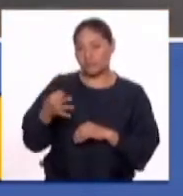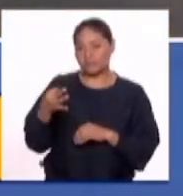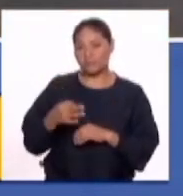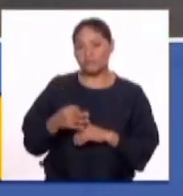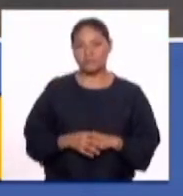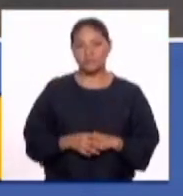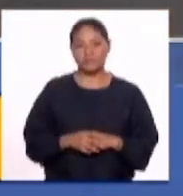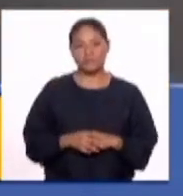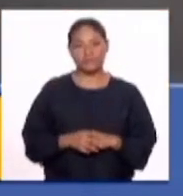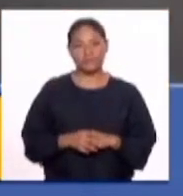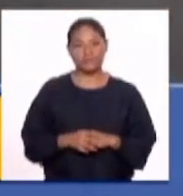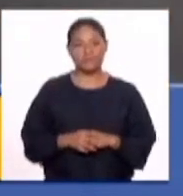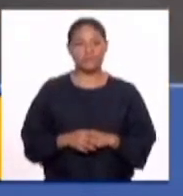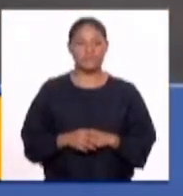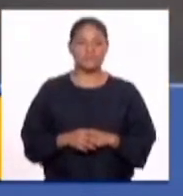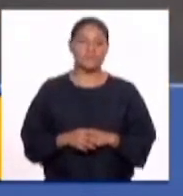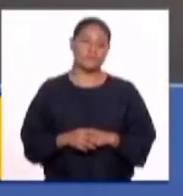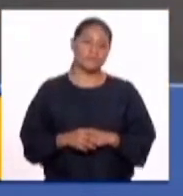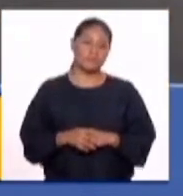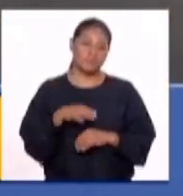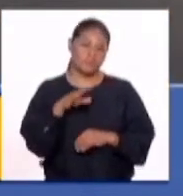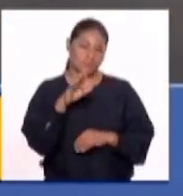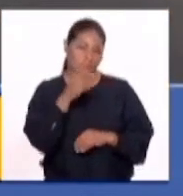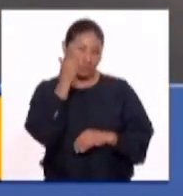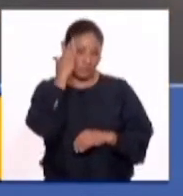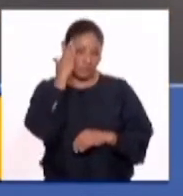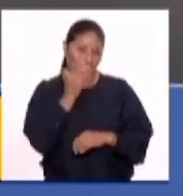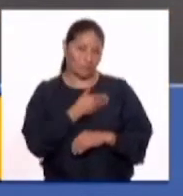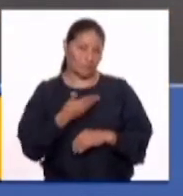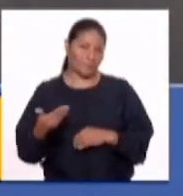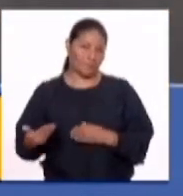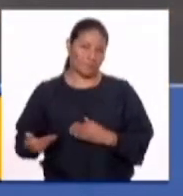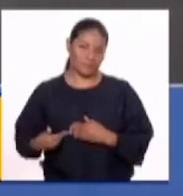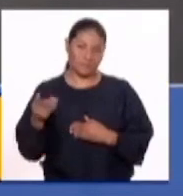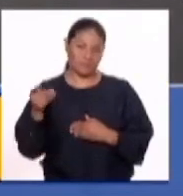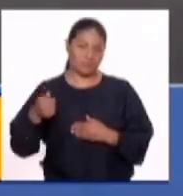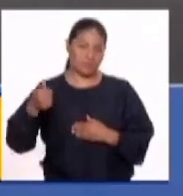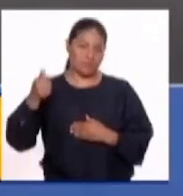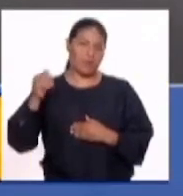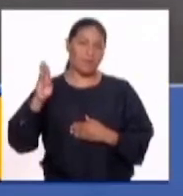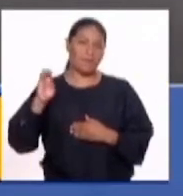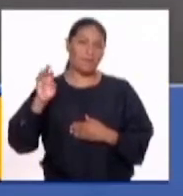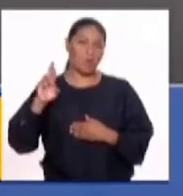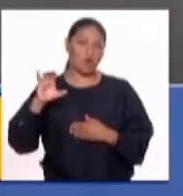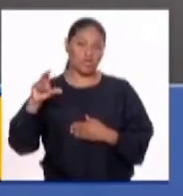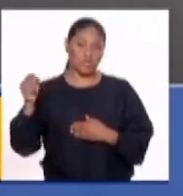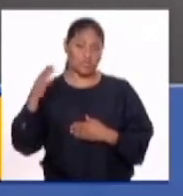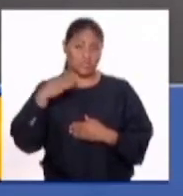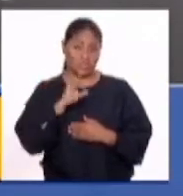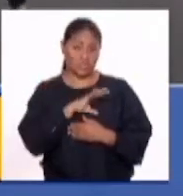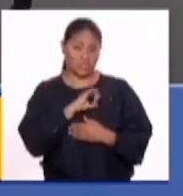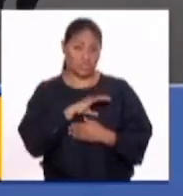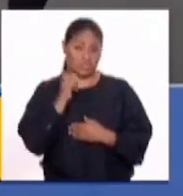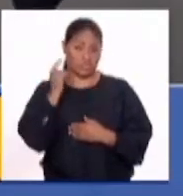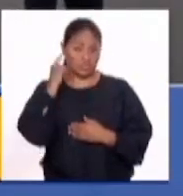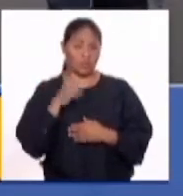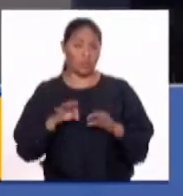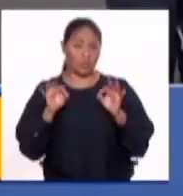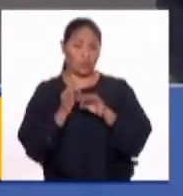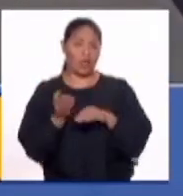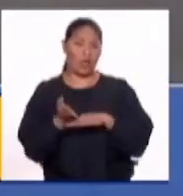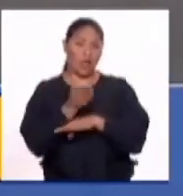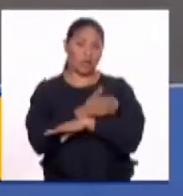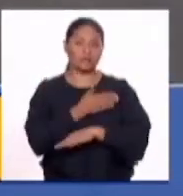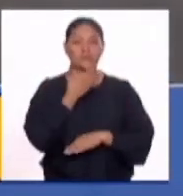Carlos, pero ¿crees que debió Gabriel Boric coordinar con el gobierno de Dina Boluarte antes de la salida de estos